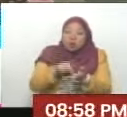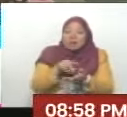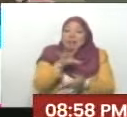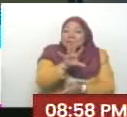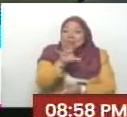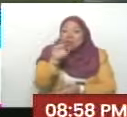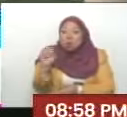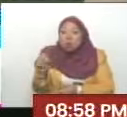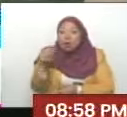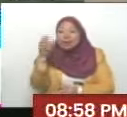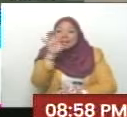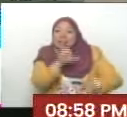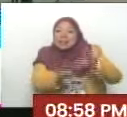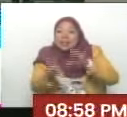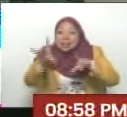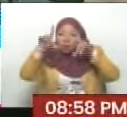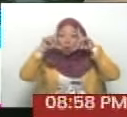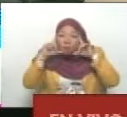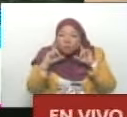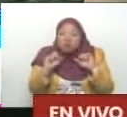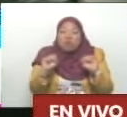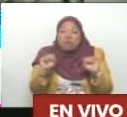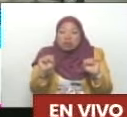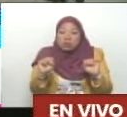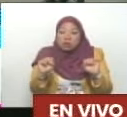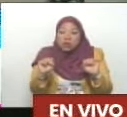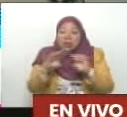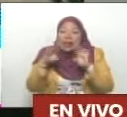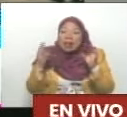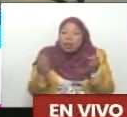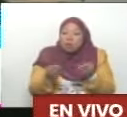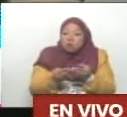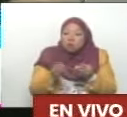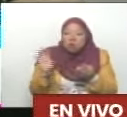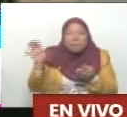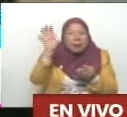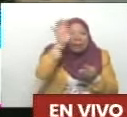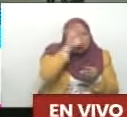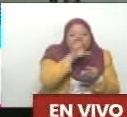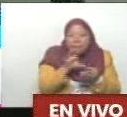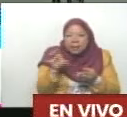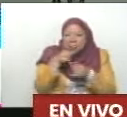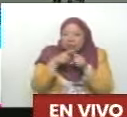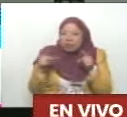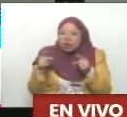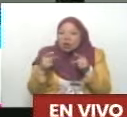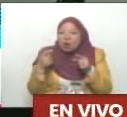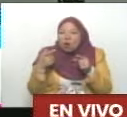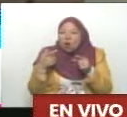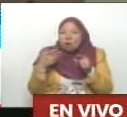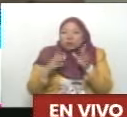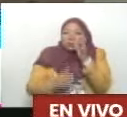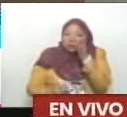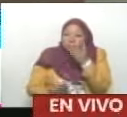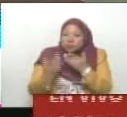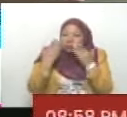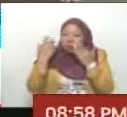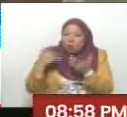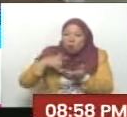50 representantes científicos del mundo estábamos presenciando el lanzamiento de la misión